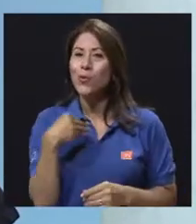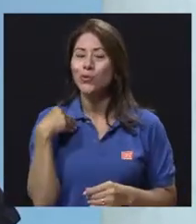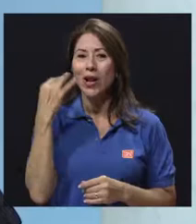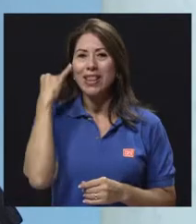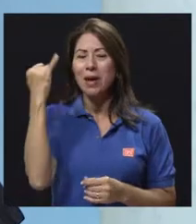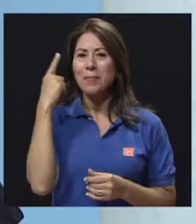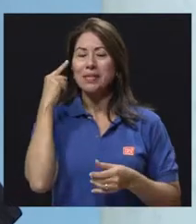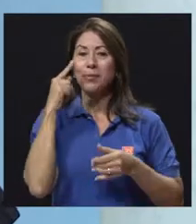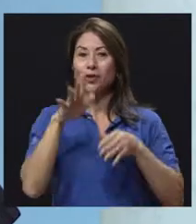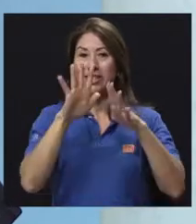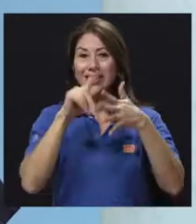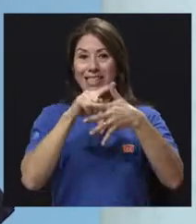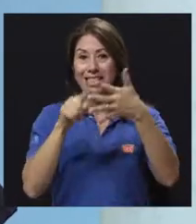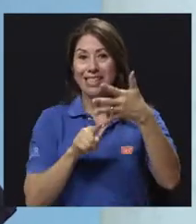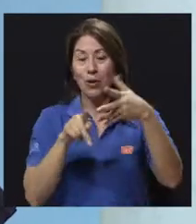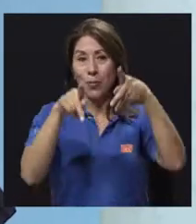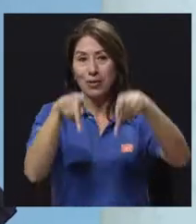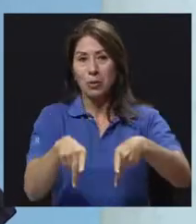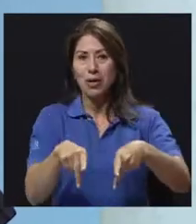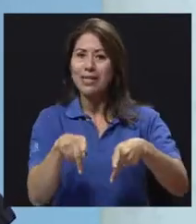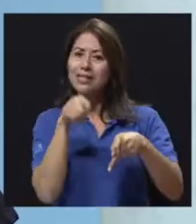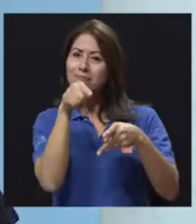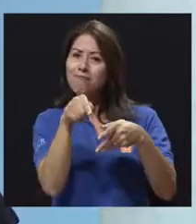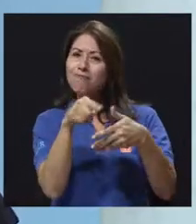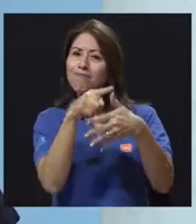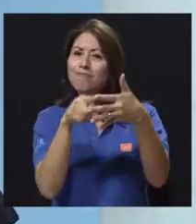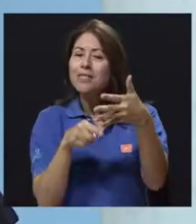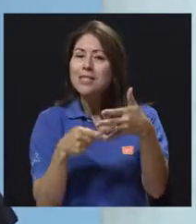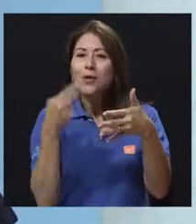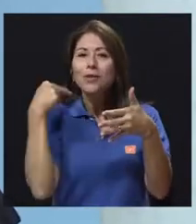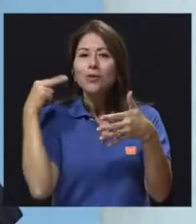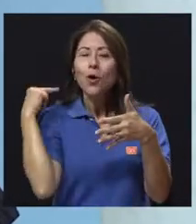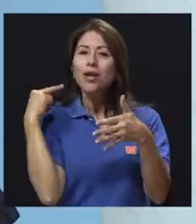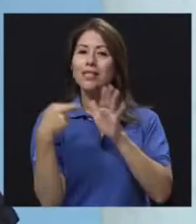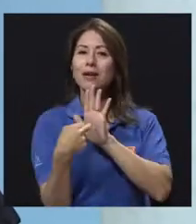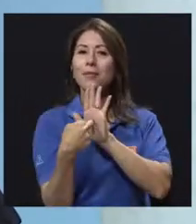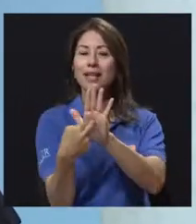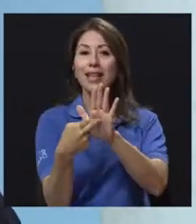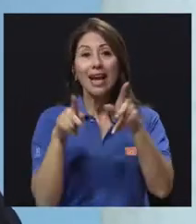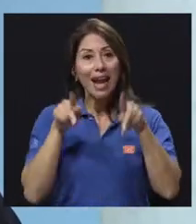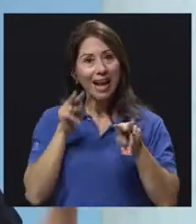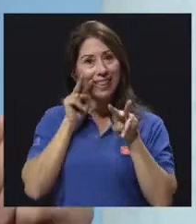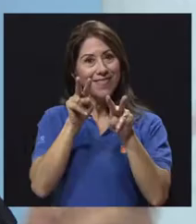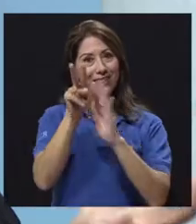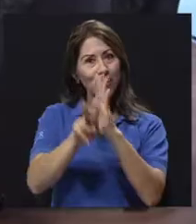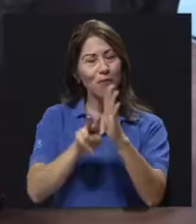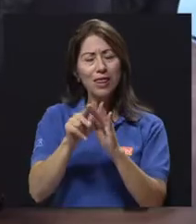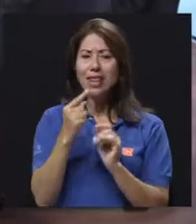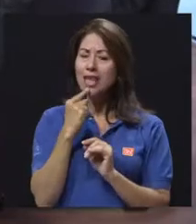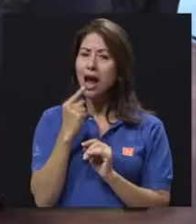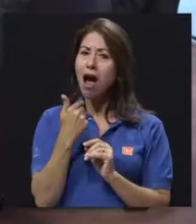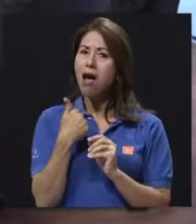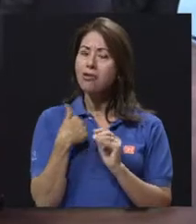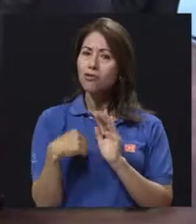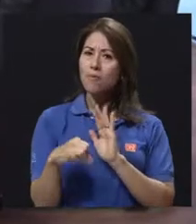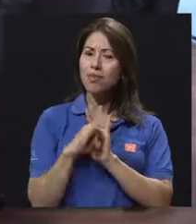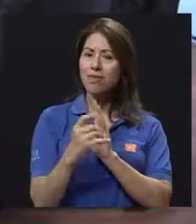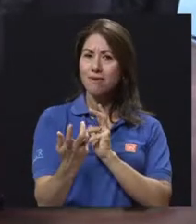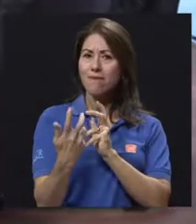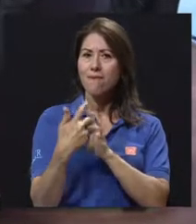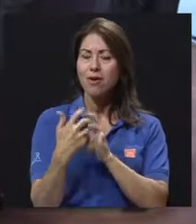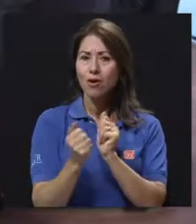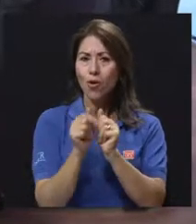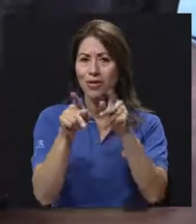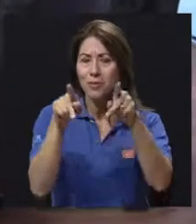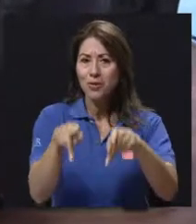5 historias representativas, ¿verdad? Que la gente, al ver el documental, diga, yo me identifico con esa persona o con